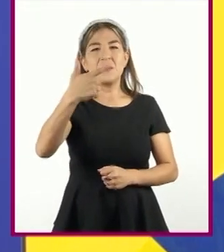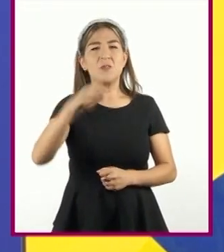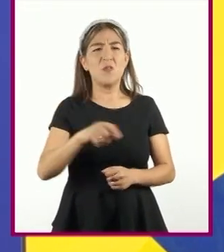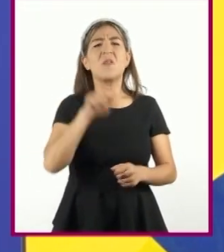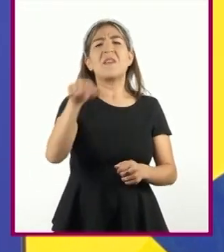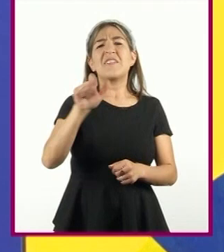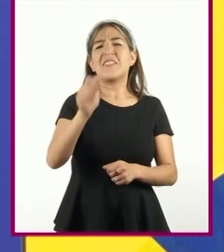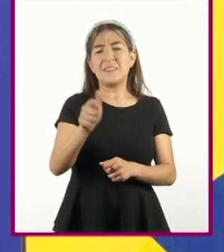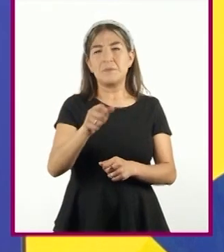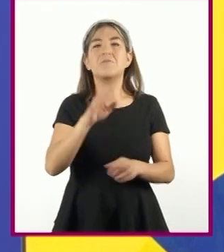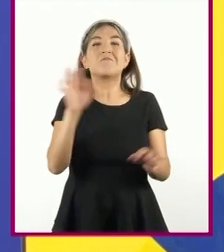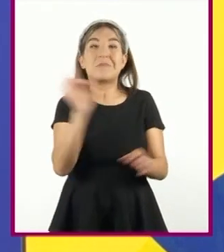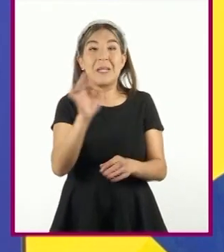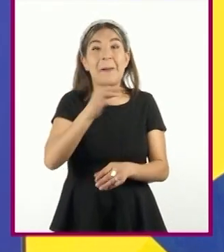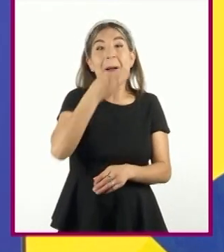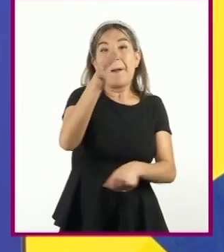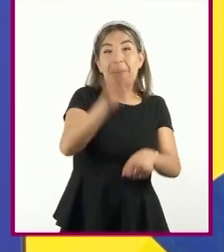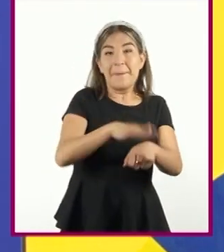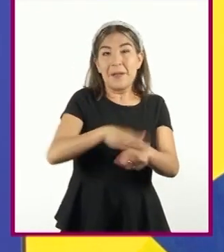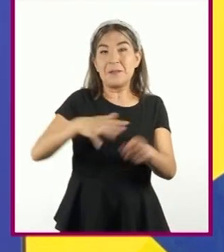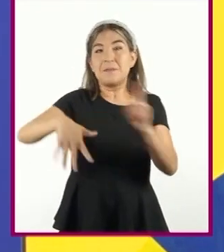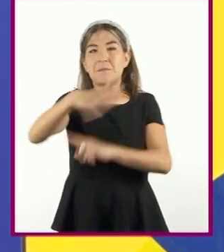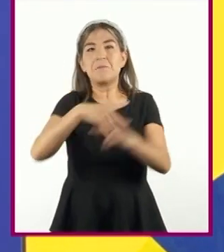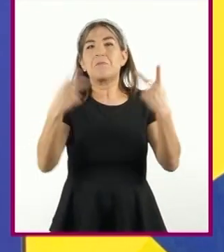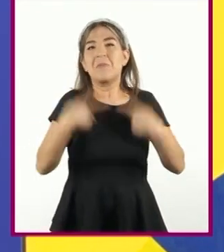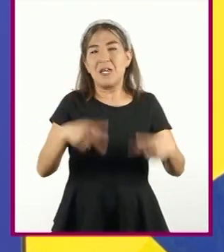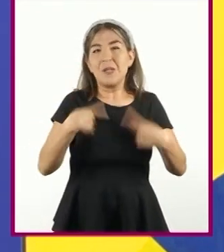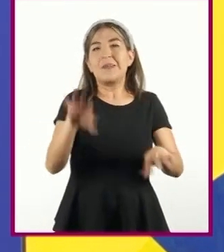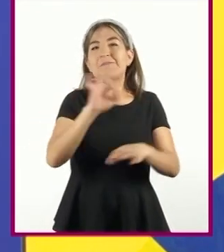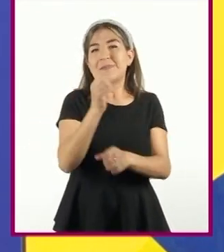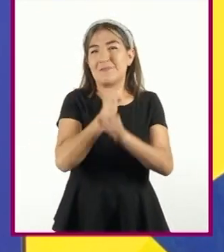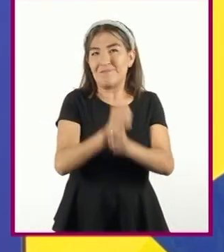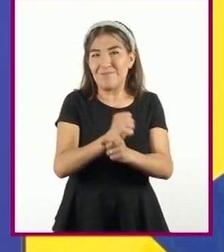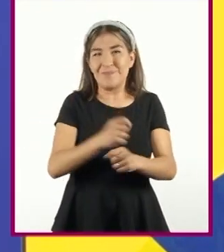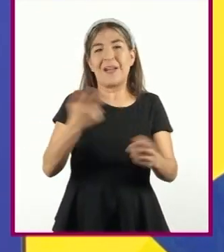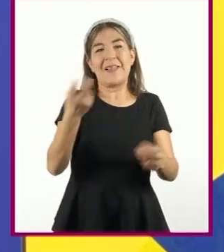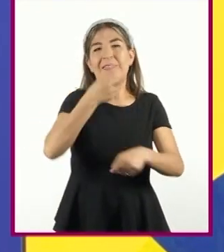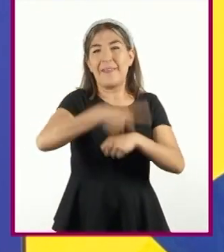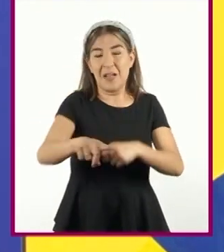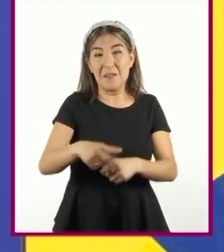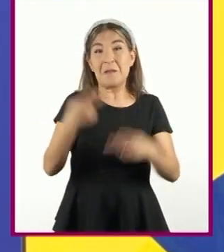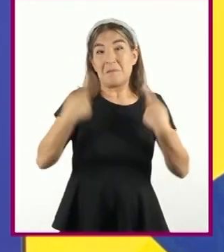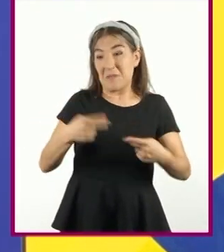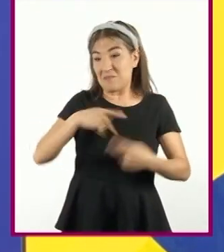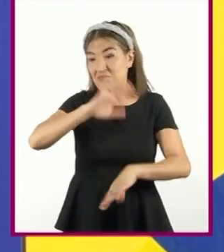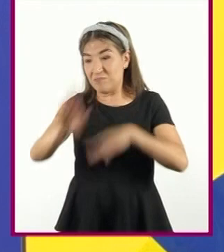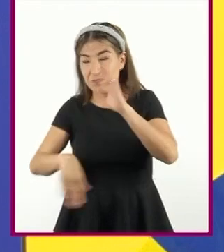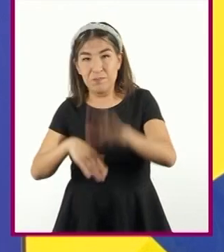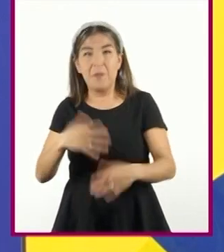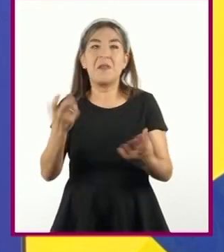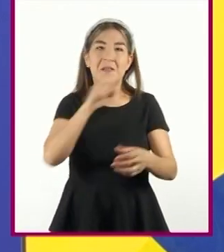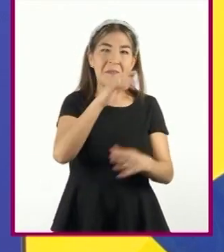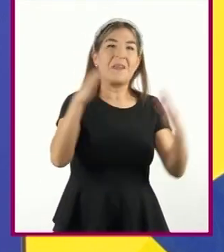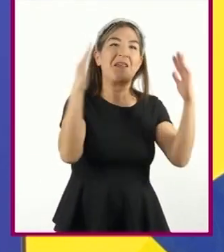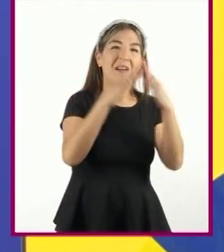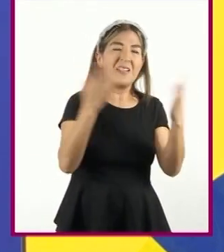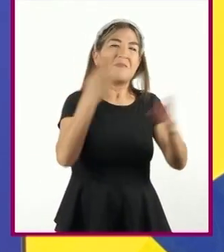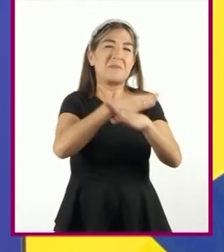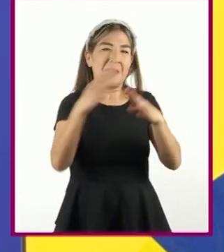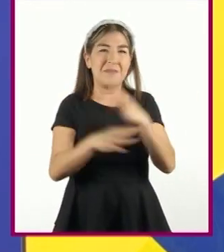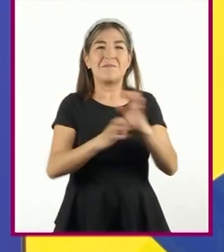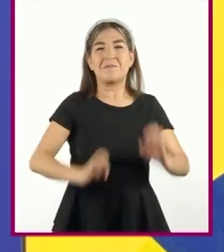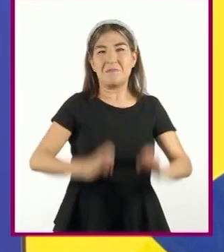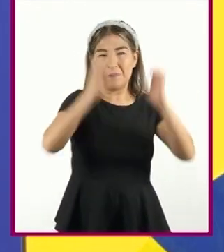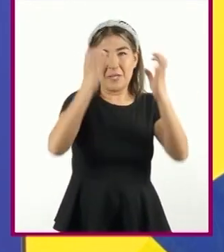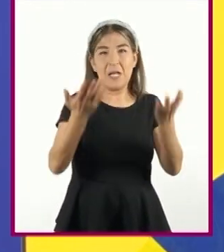la probabilidad de que la sociedad sufra daños, pérdidas humanas o materiales, como consecuencia de